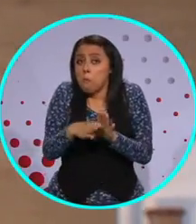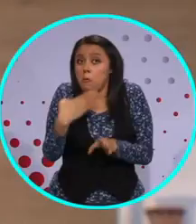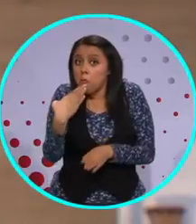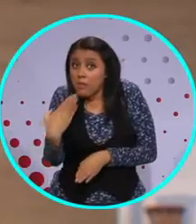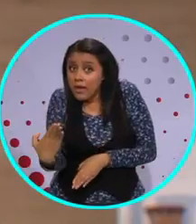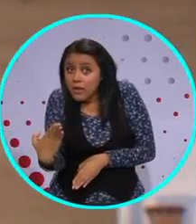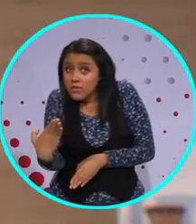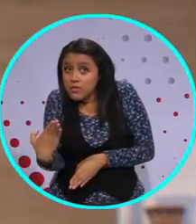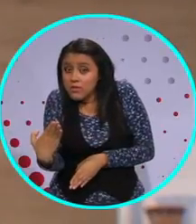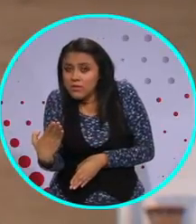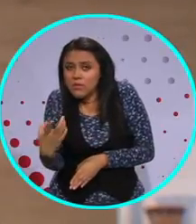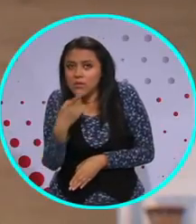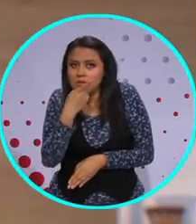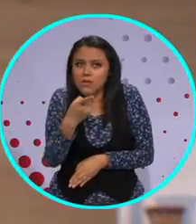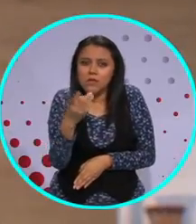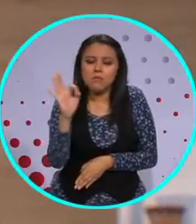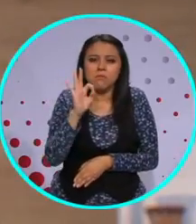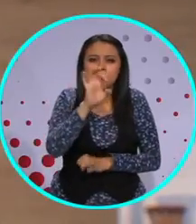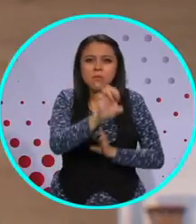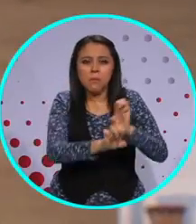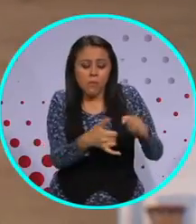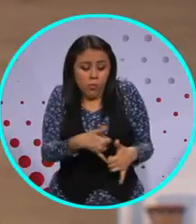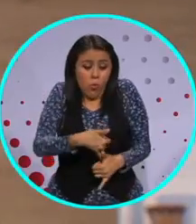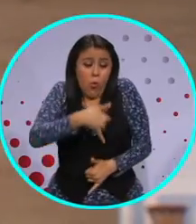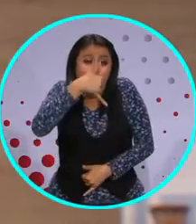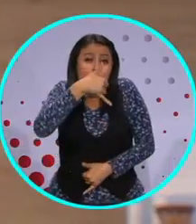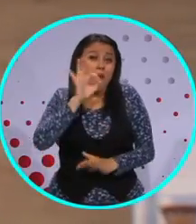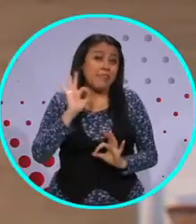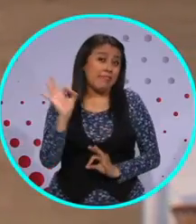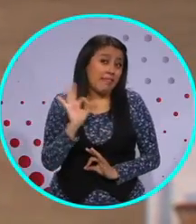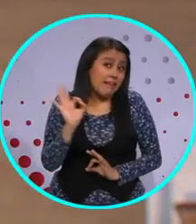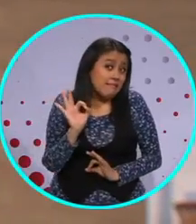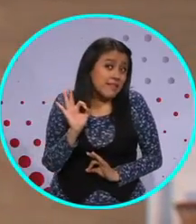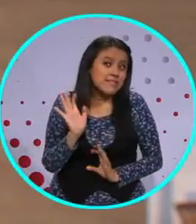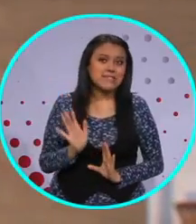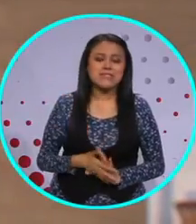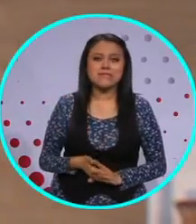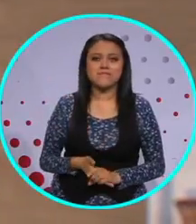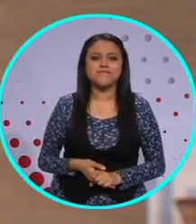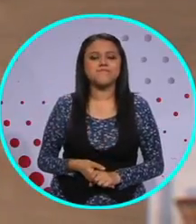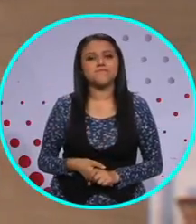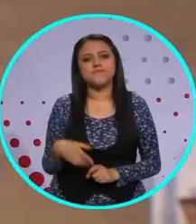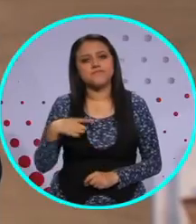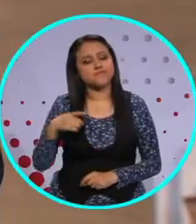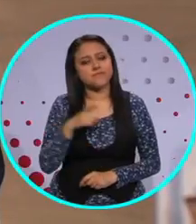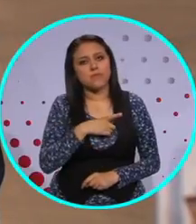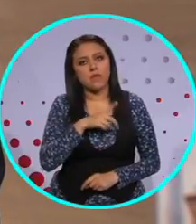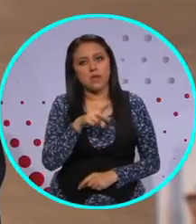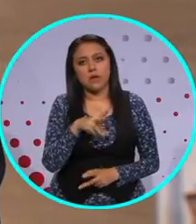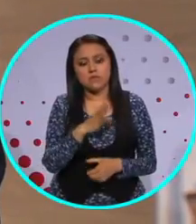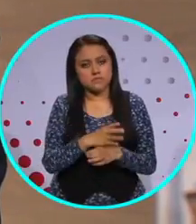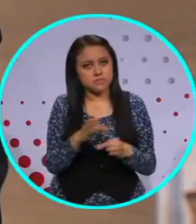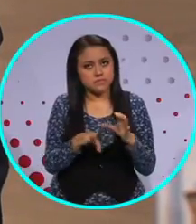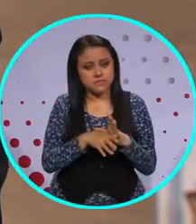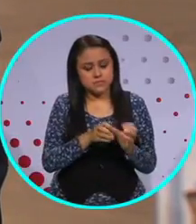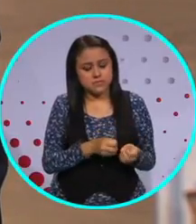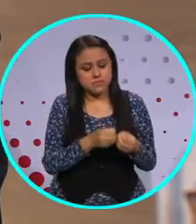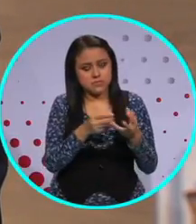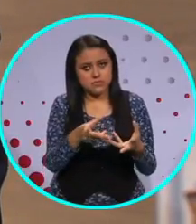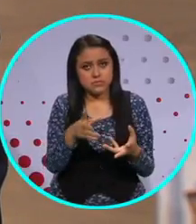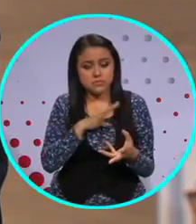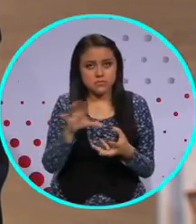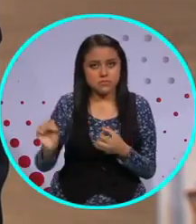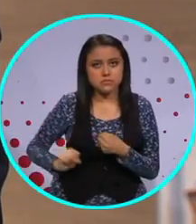base el anuncio de alguna empresa de adelgazamiento tranquilo lo que tiene que hacer es agarrar lo que no es suyo y cuando lo quieran